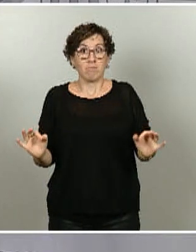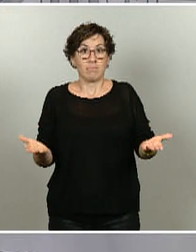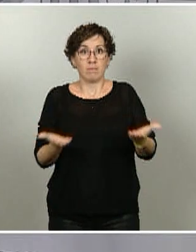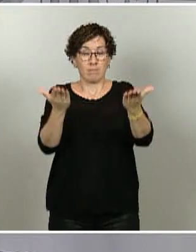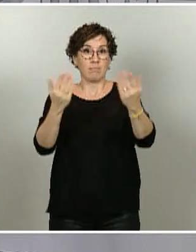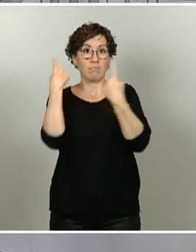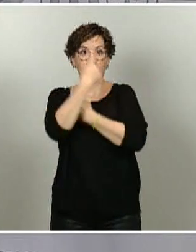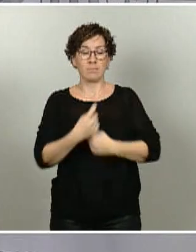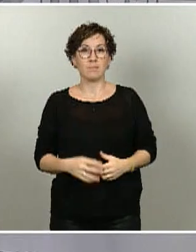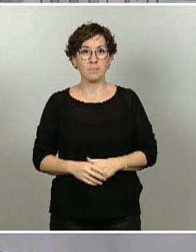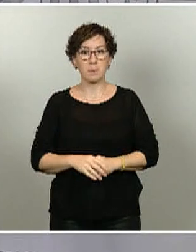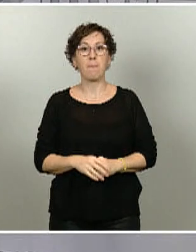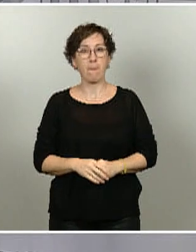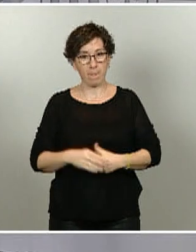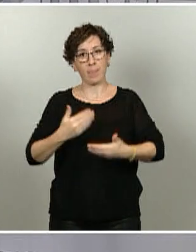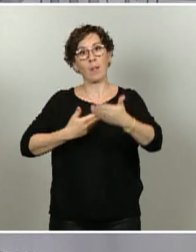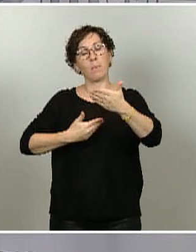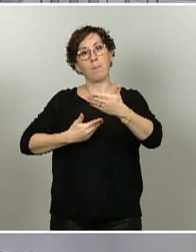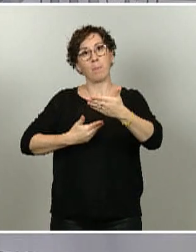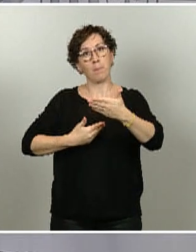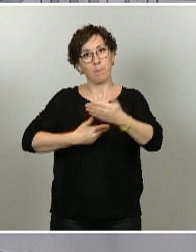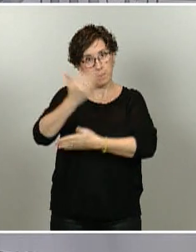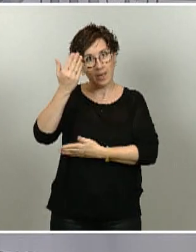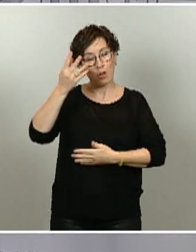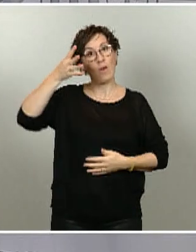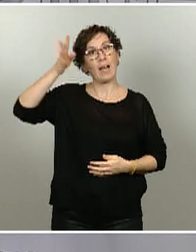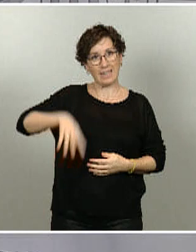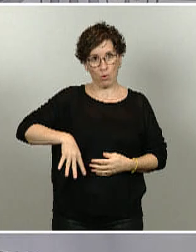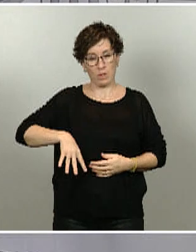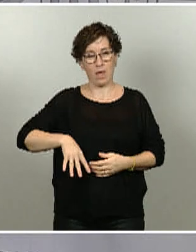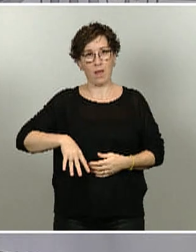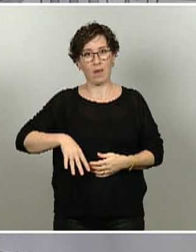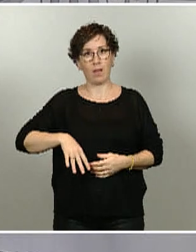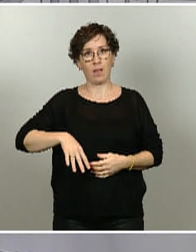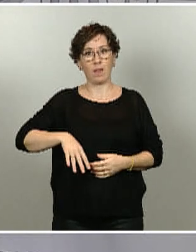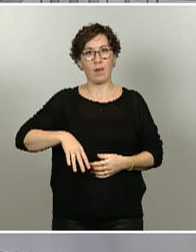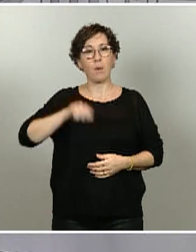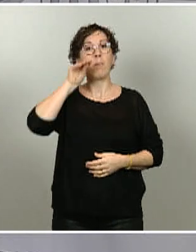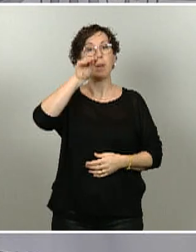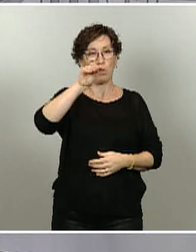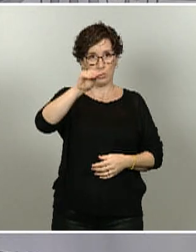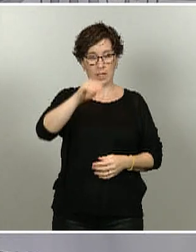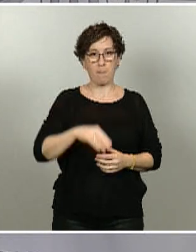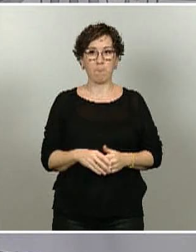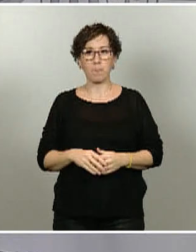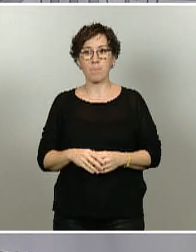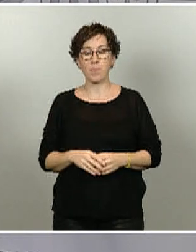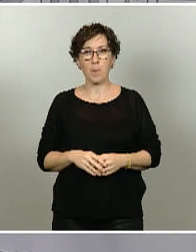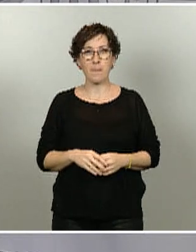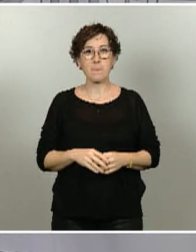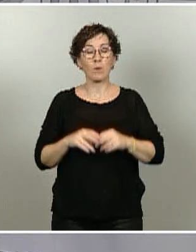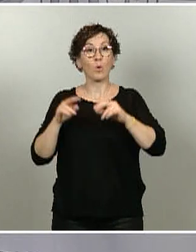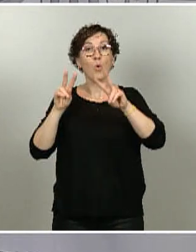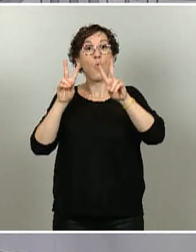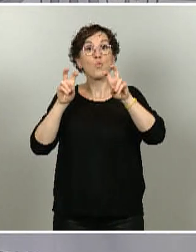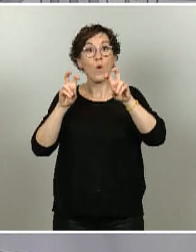Muy bien. El periódico de Cataluña, Fernando Simón, le pregunta ¿cómo se está garantizando que los nuevos casos de infectados